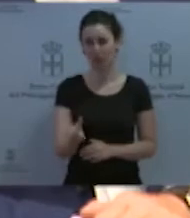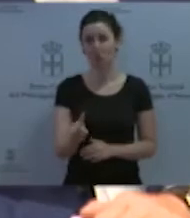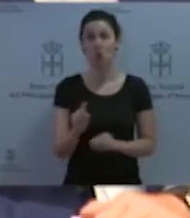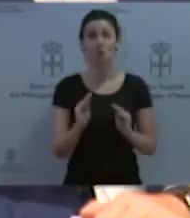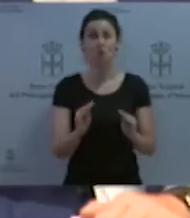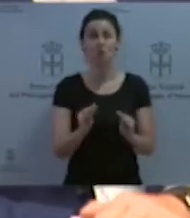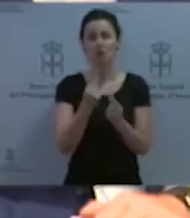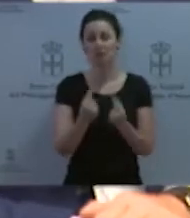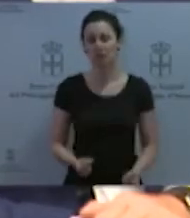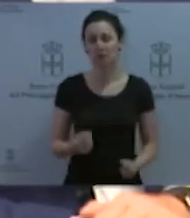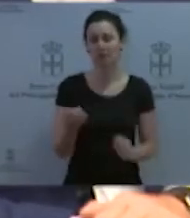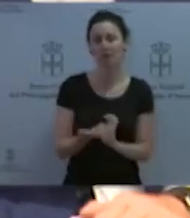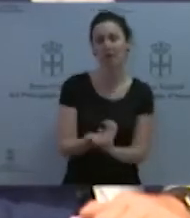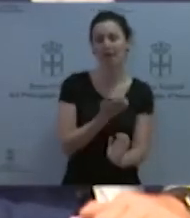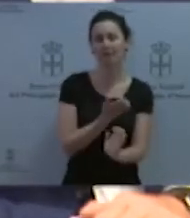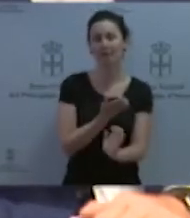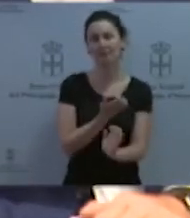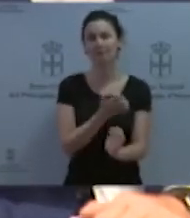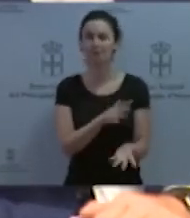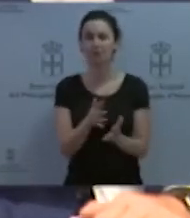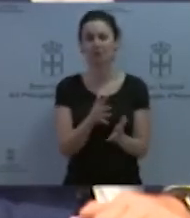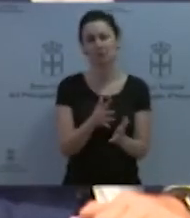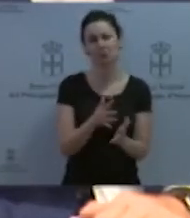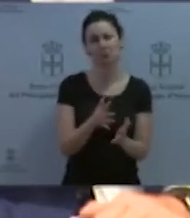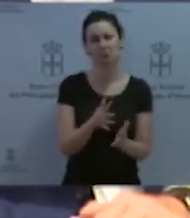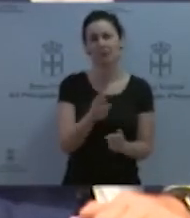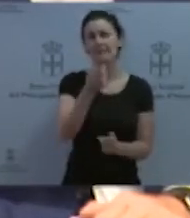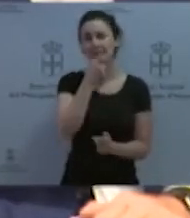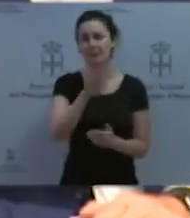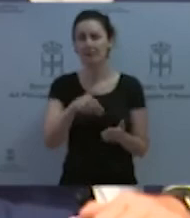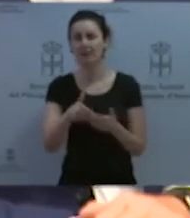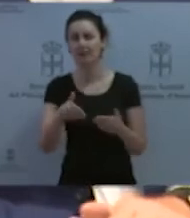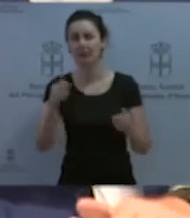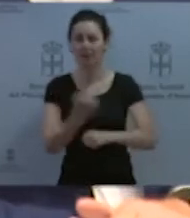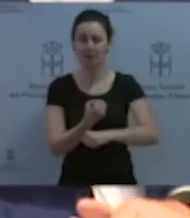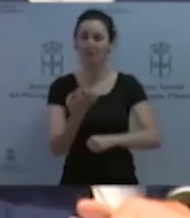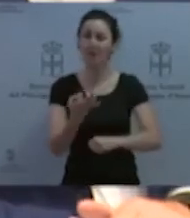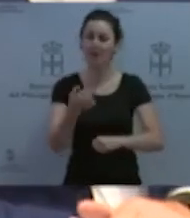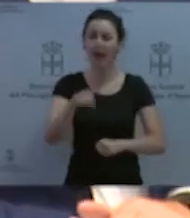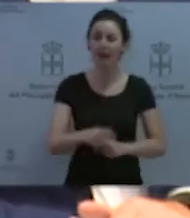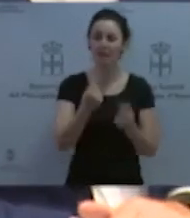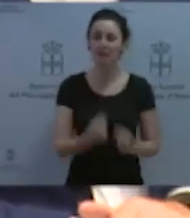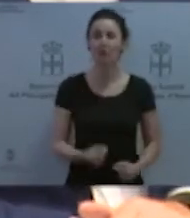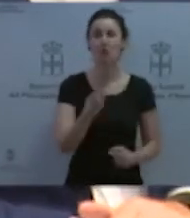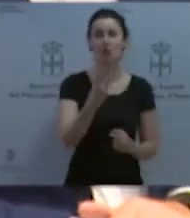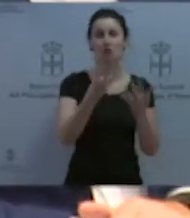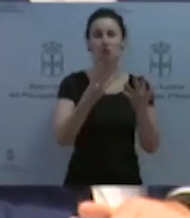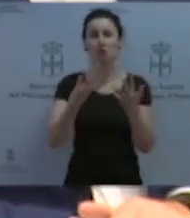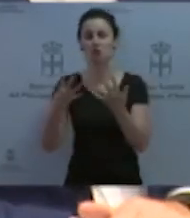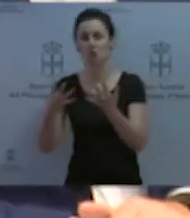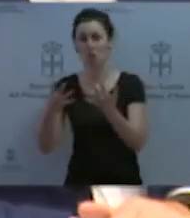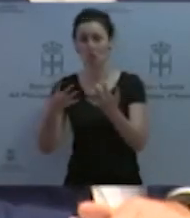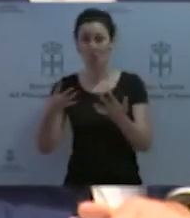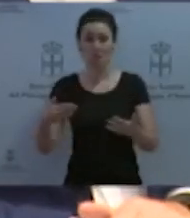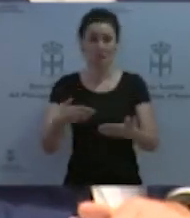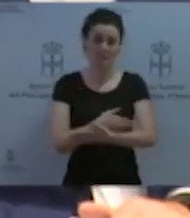trimestre del año según indica el estatuto de autonomía éstos 289 millones de euros del fondo kobe no van a ser suficientes pero podemos